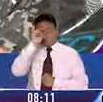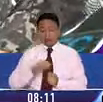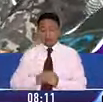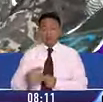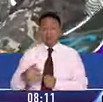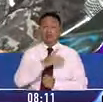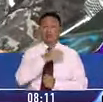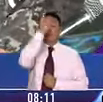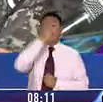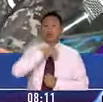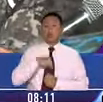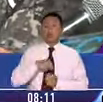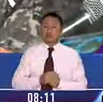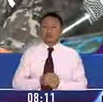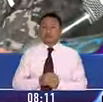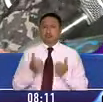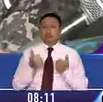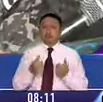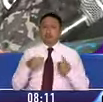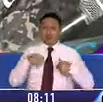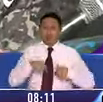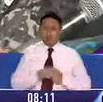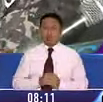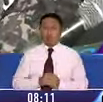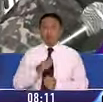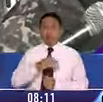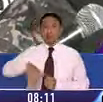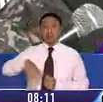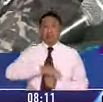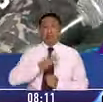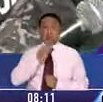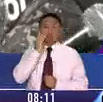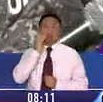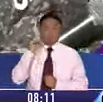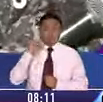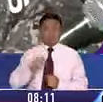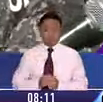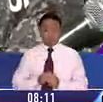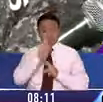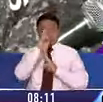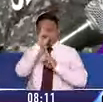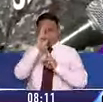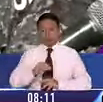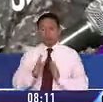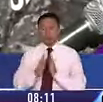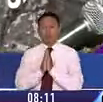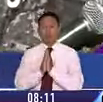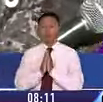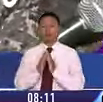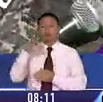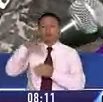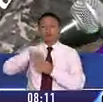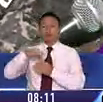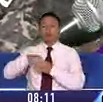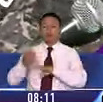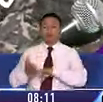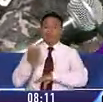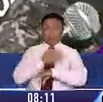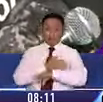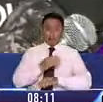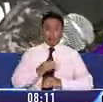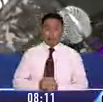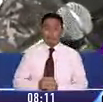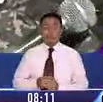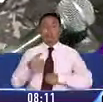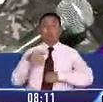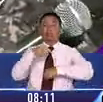decisión sea tomada con madurez democrática. Están los parámetros establecidos, un llamamiento a elecciones y también los periodos en los